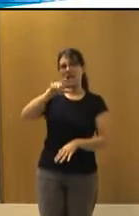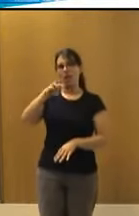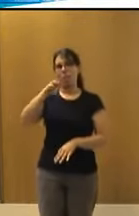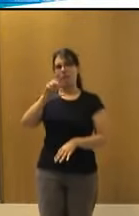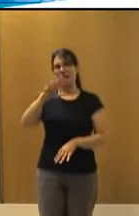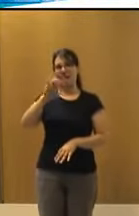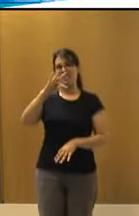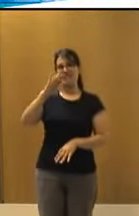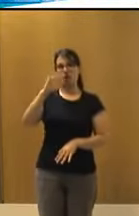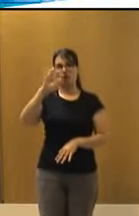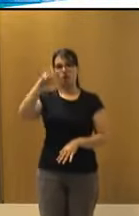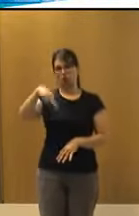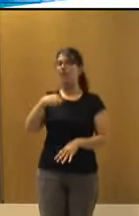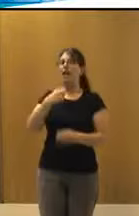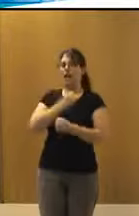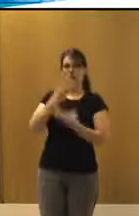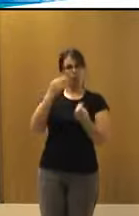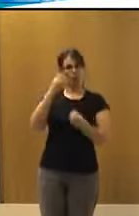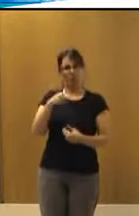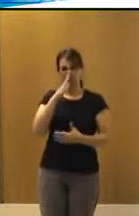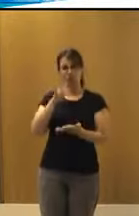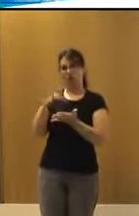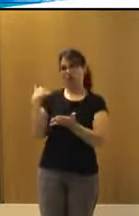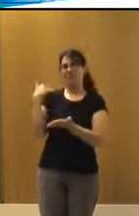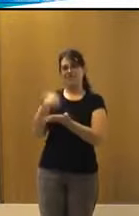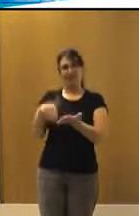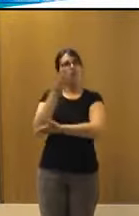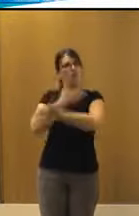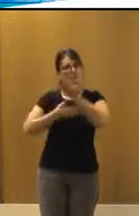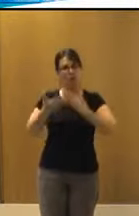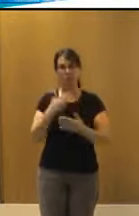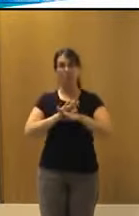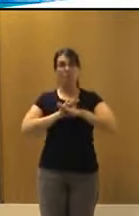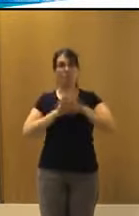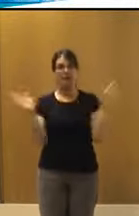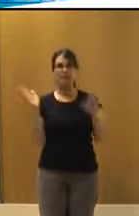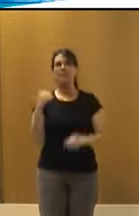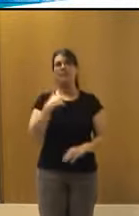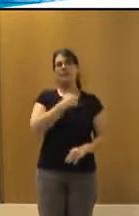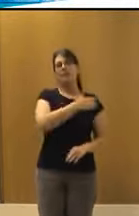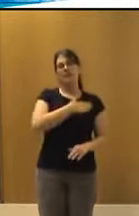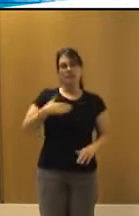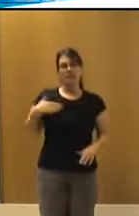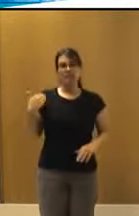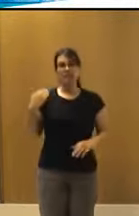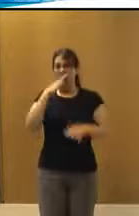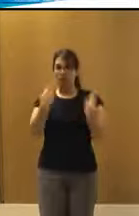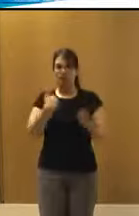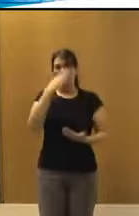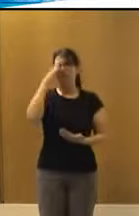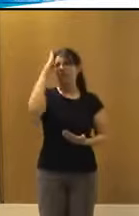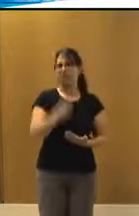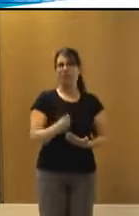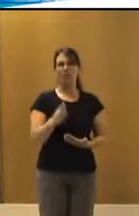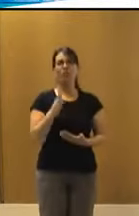que también la queremos mucho en el tiempo que hemos colaborado con ella. Y sin más, yo creo que voy a